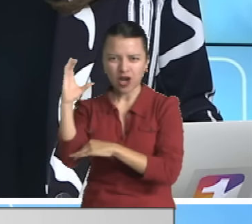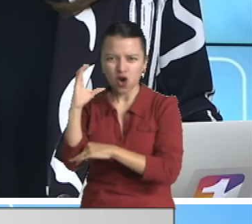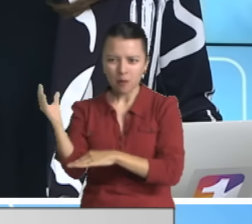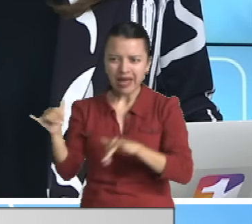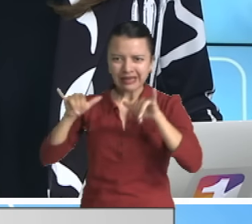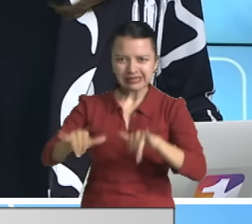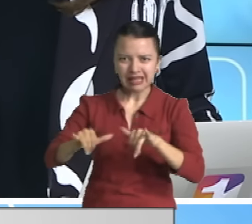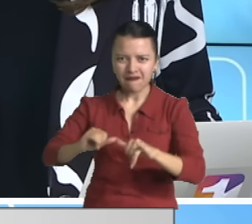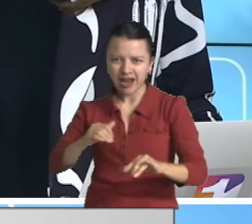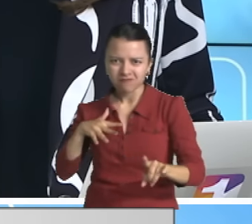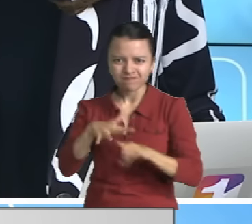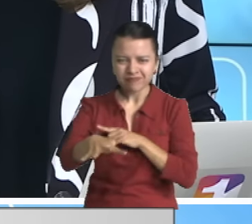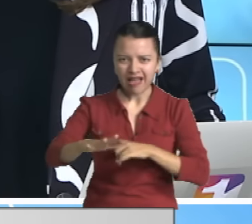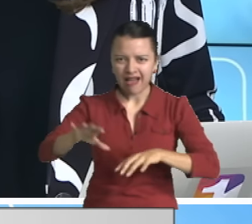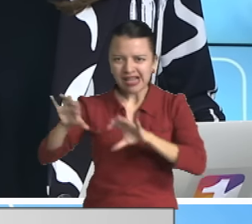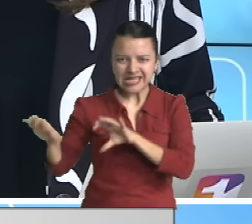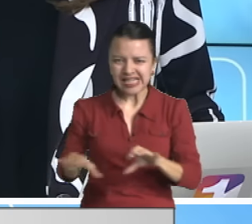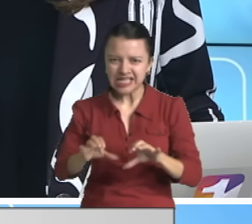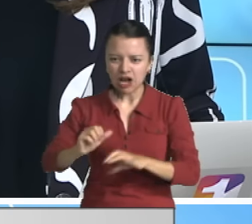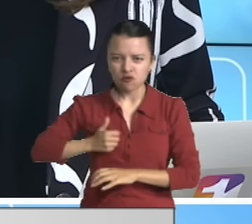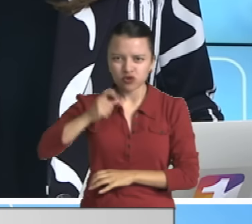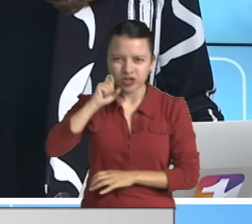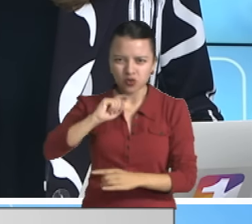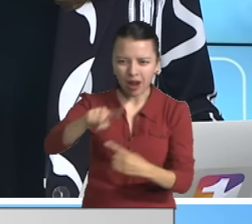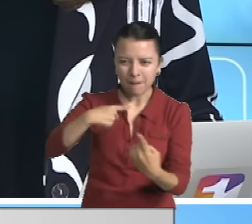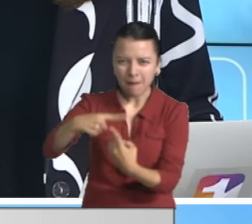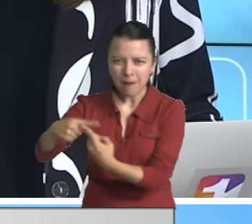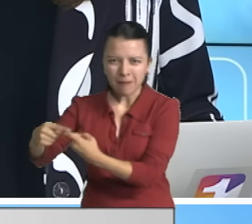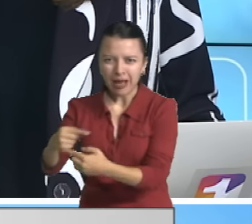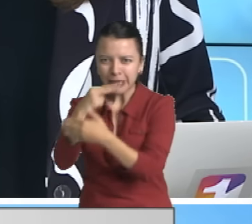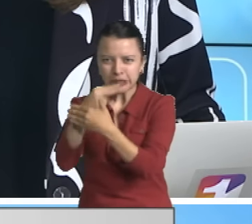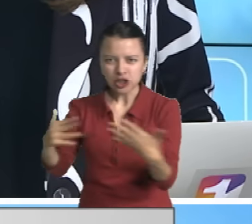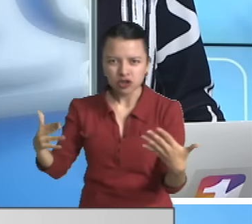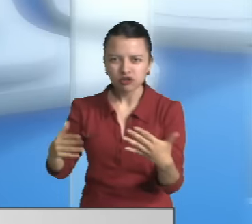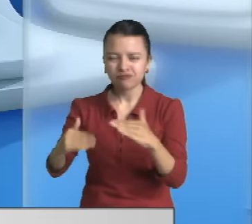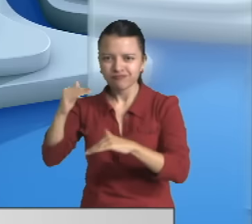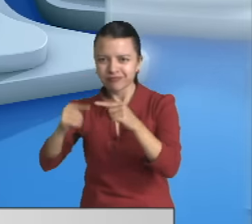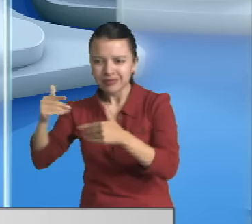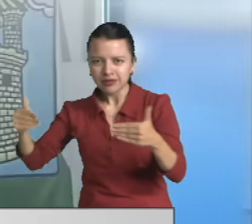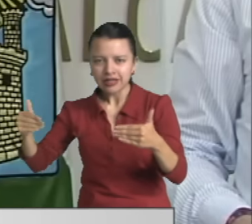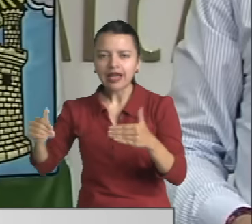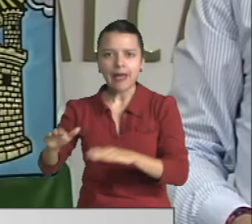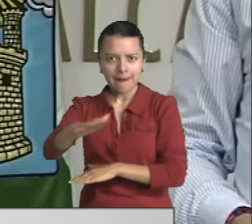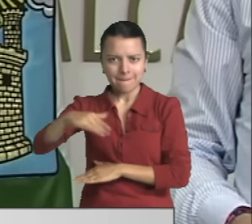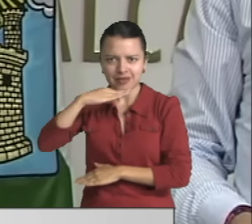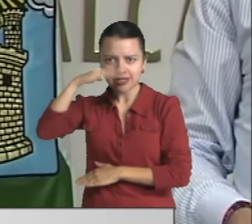señalados de explotación sexual. Hernán Muñoz tiene la información. Hernán, muy buenas tardes.